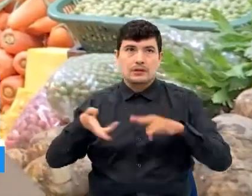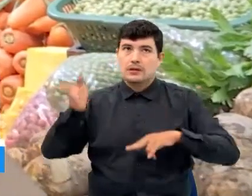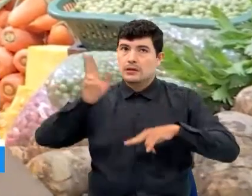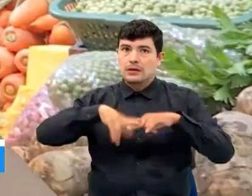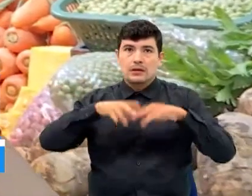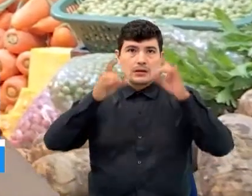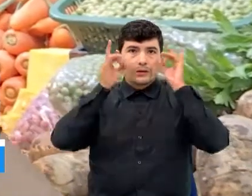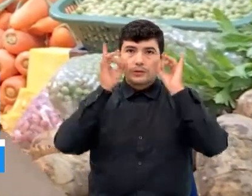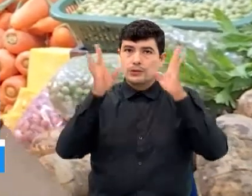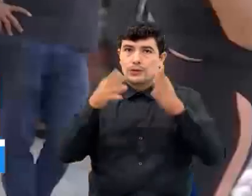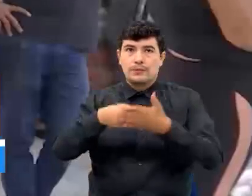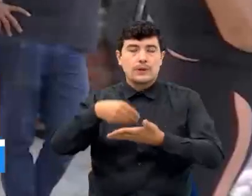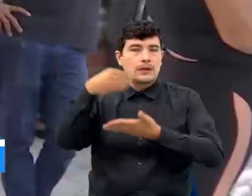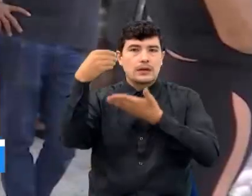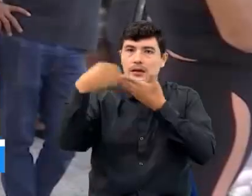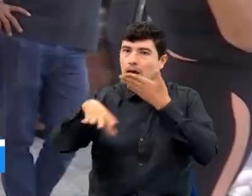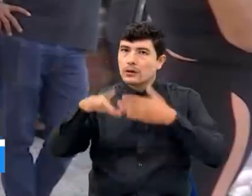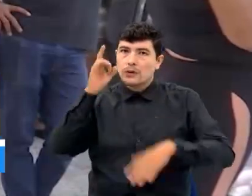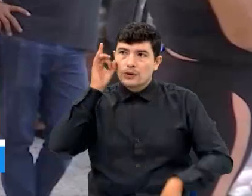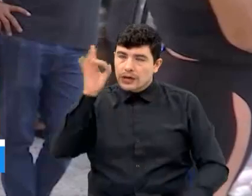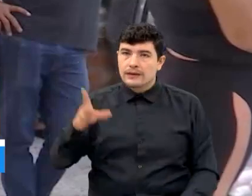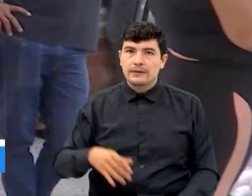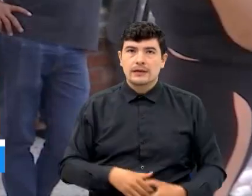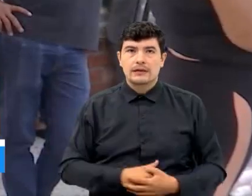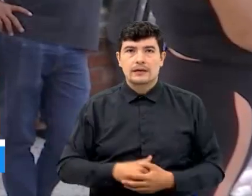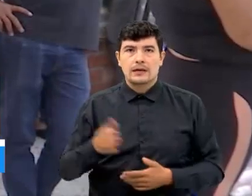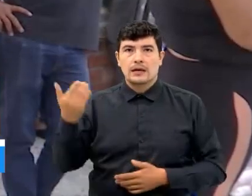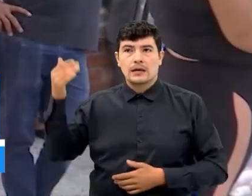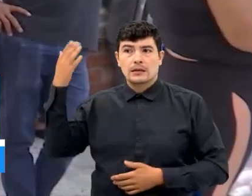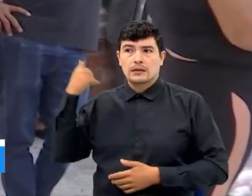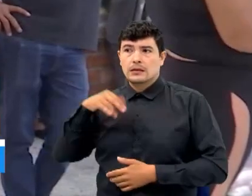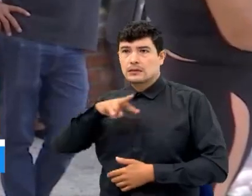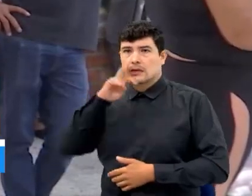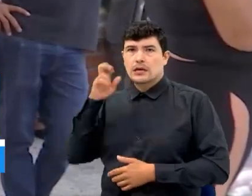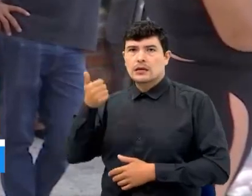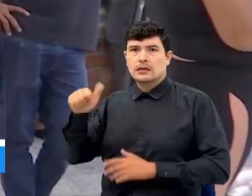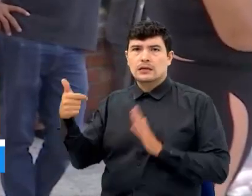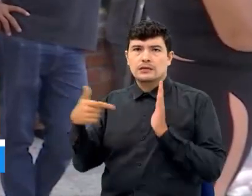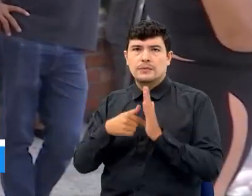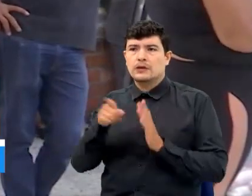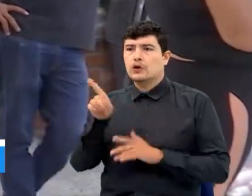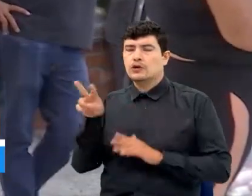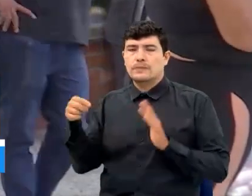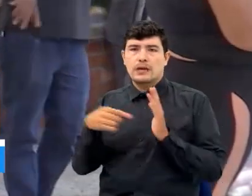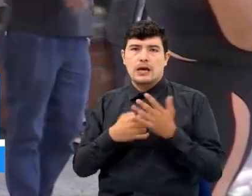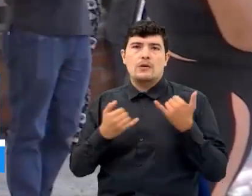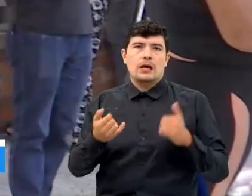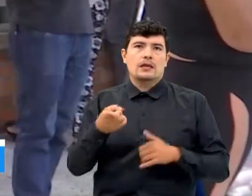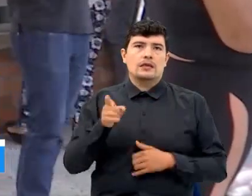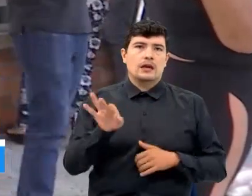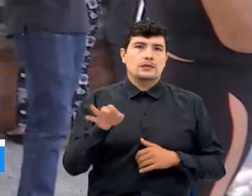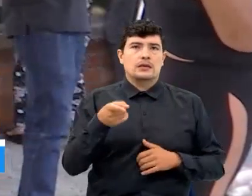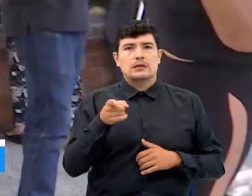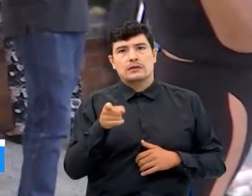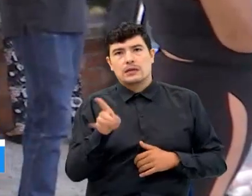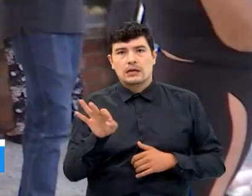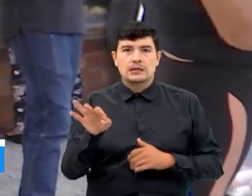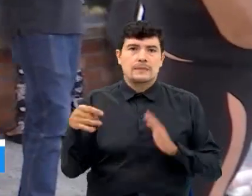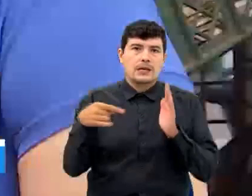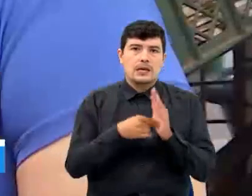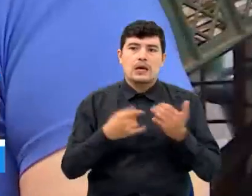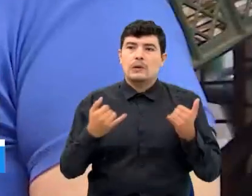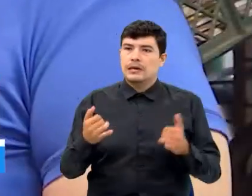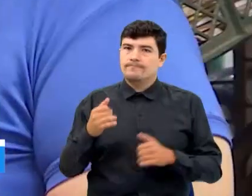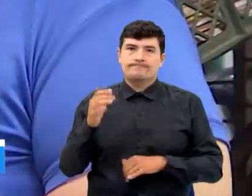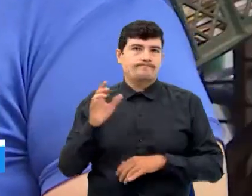siguen costosos, elevados. Pues anteriormente la carne valía 10 mil pesos, 12 mil, hoy día vale 14 mil, 13 mil, y eso la de moler.